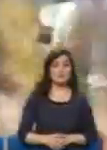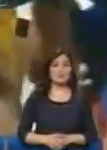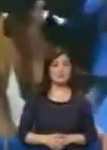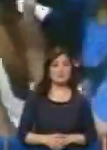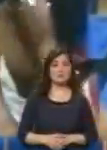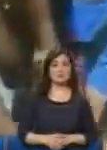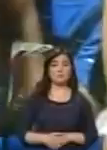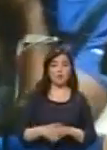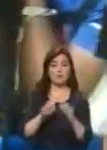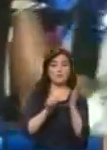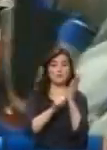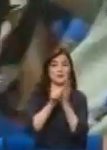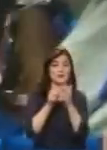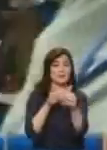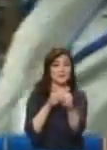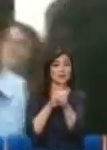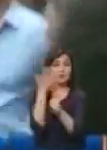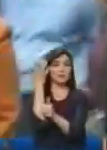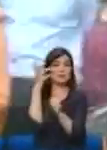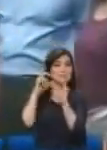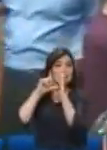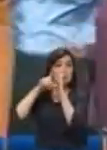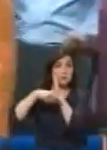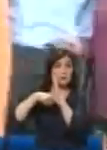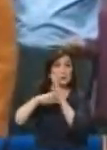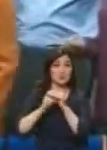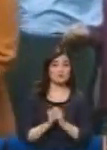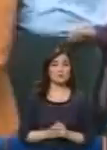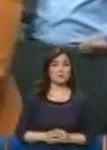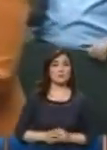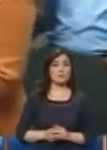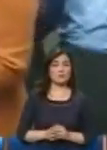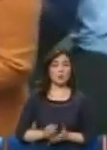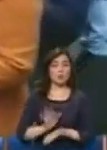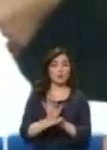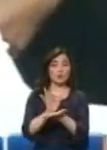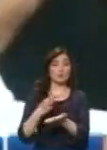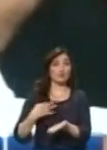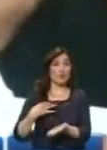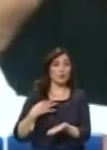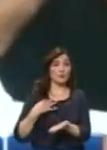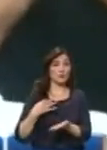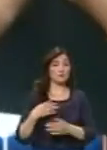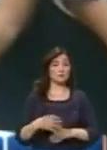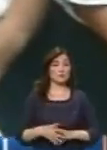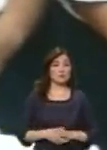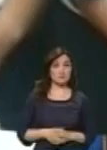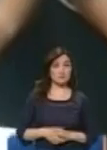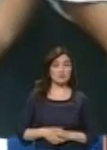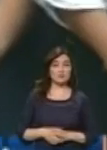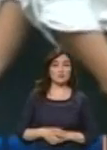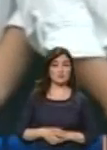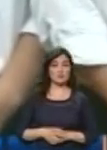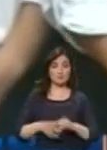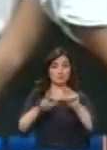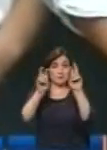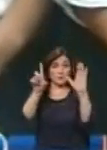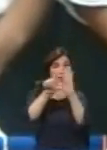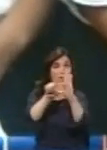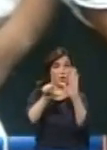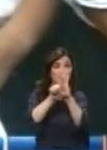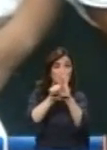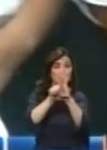En el despacho de la ministra estuvo cerca de 15 minutos para dejar una versión voluntaria. Es no por motivos legales,